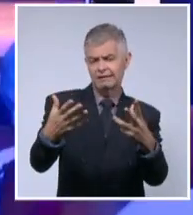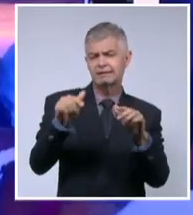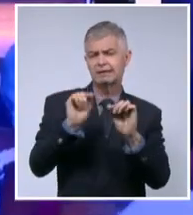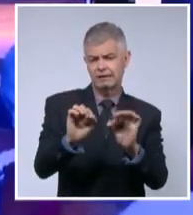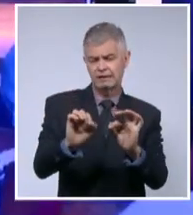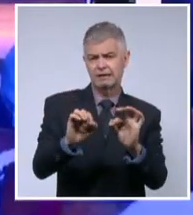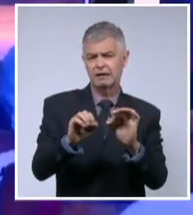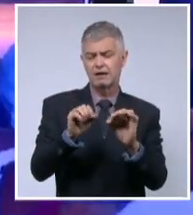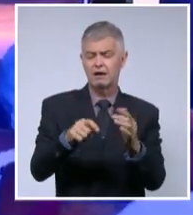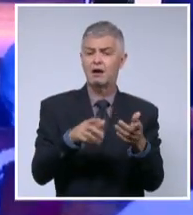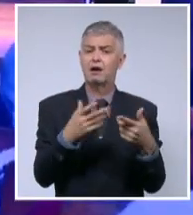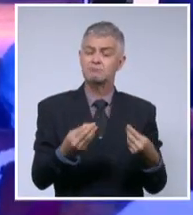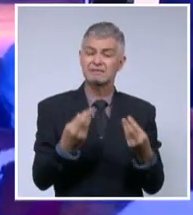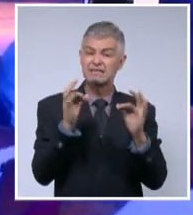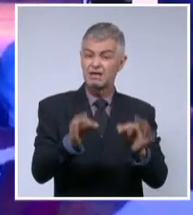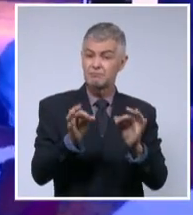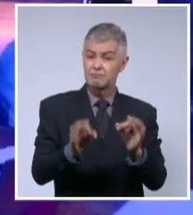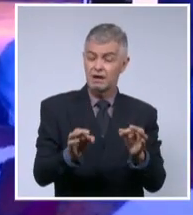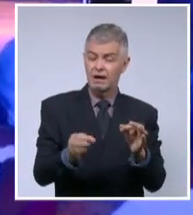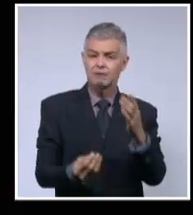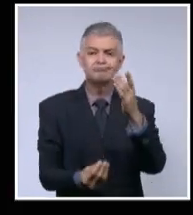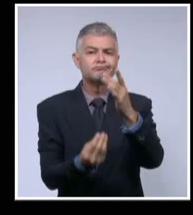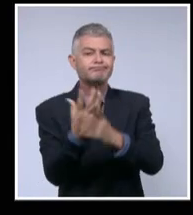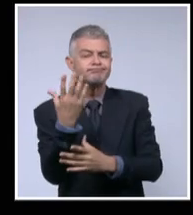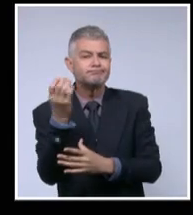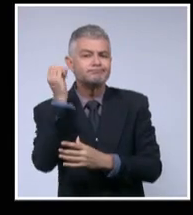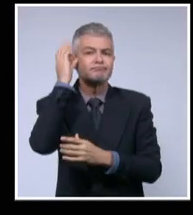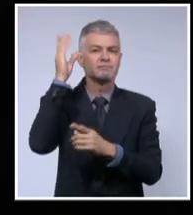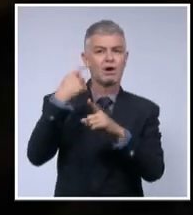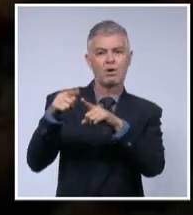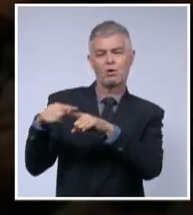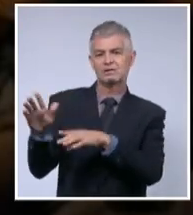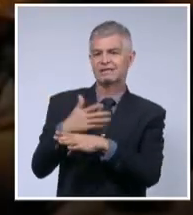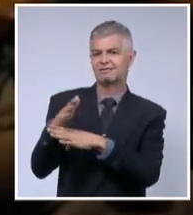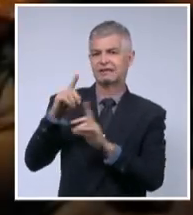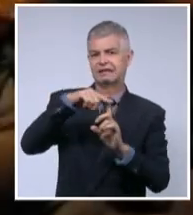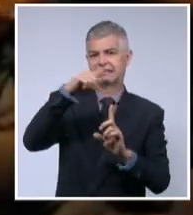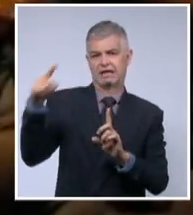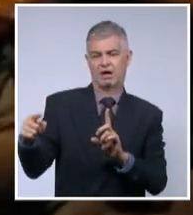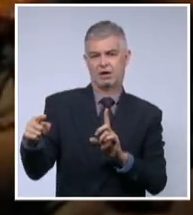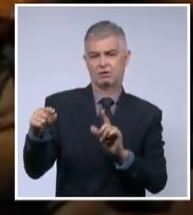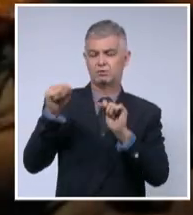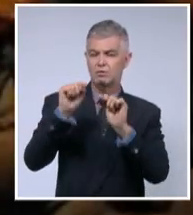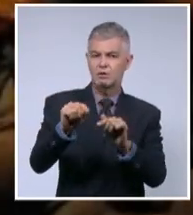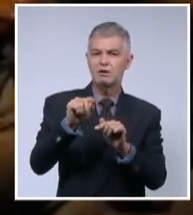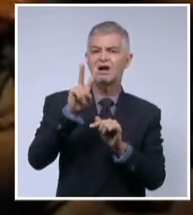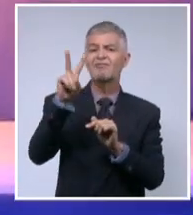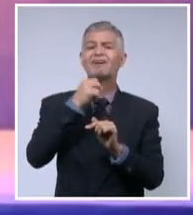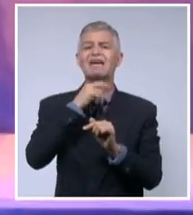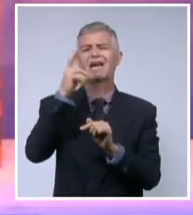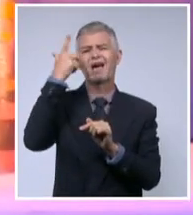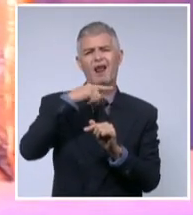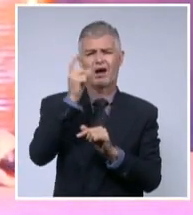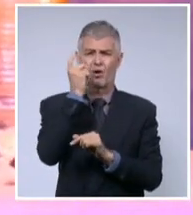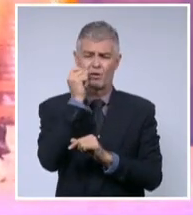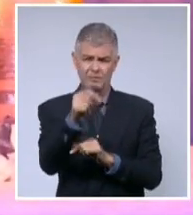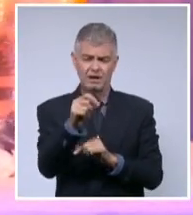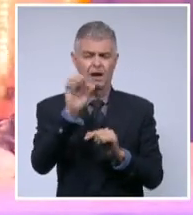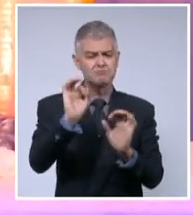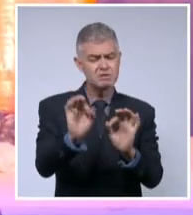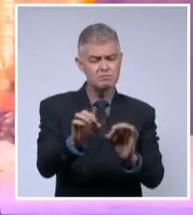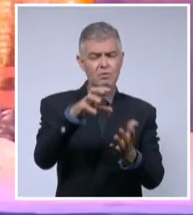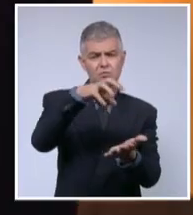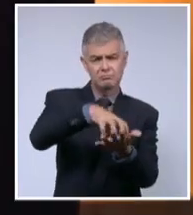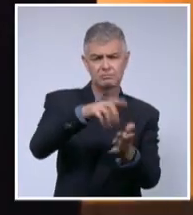Febles han sido recurrentes en sus creaciones. Pedro Vera no ha temido hacer teatro en un lugar alejado de la capital, incluso de la ciudad